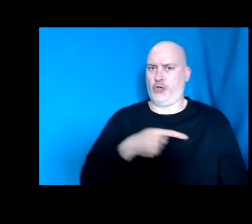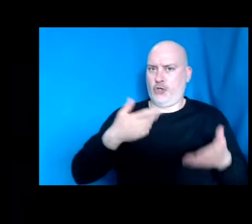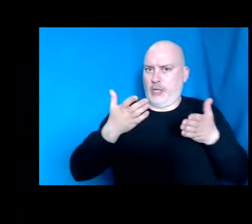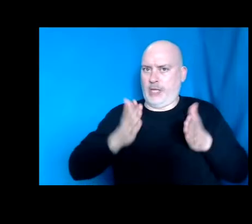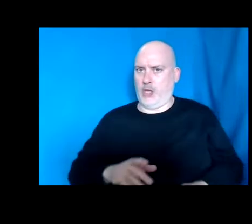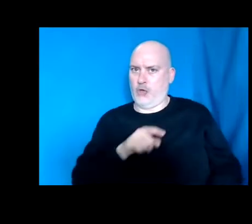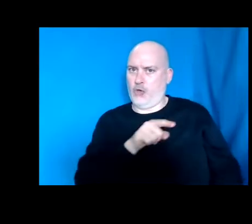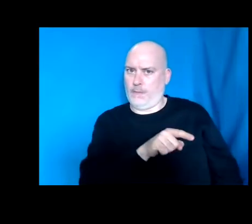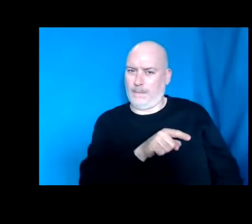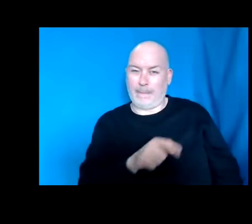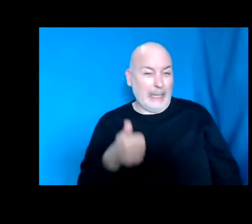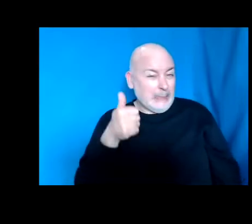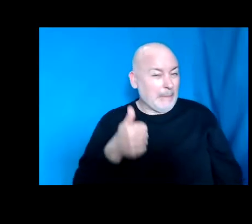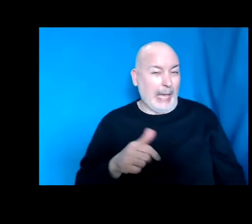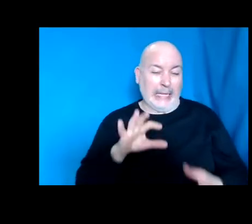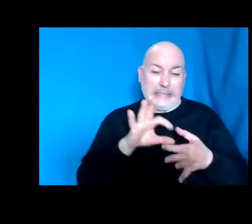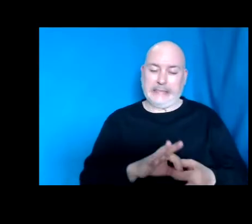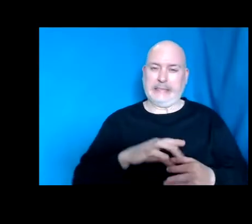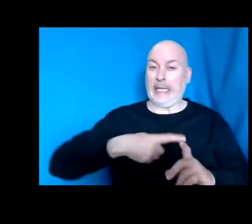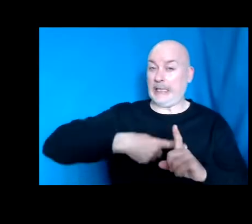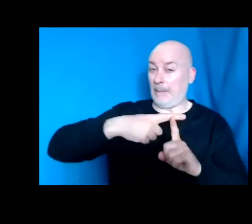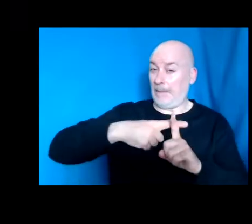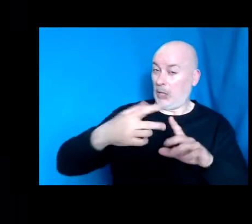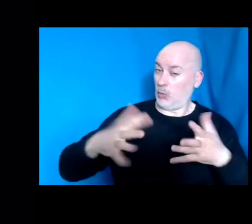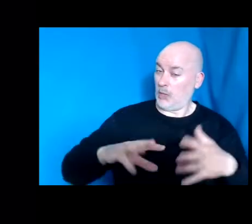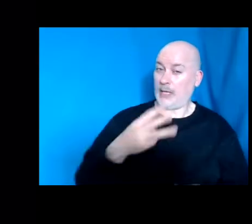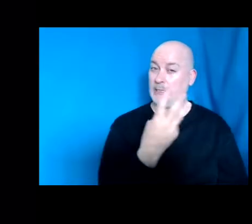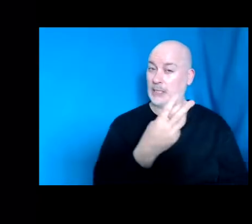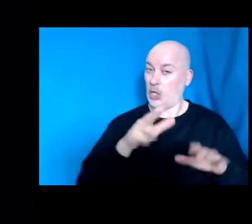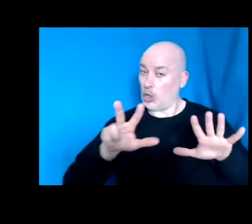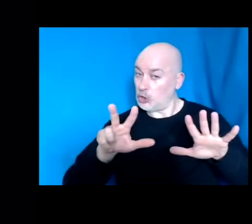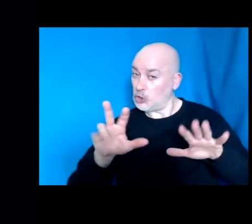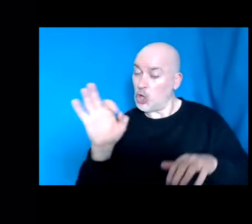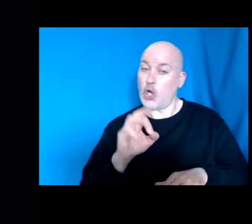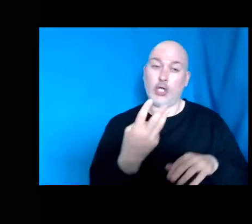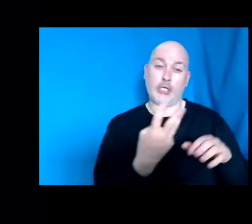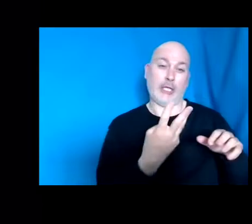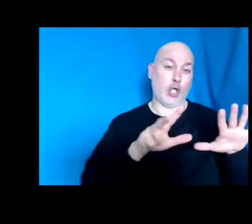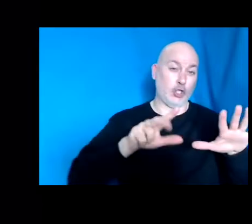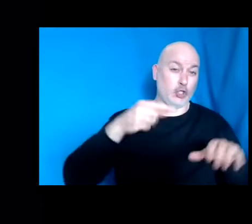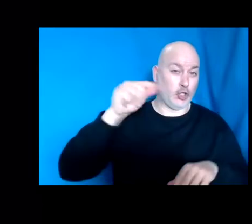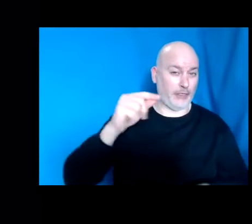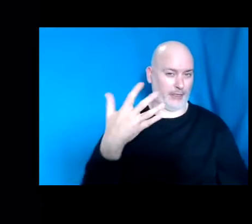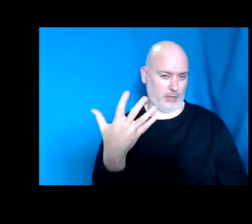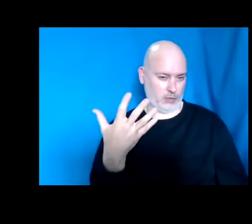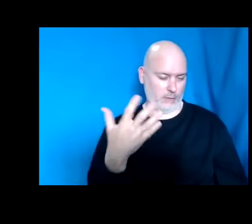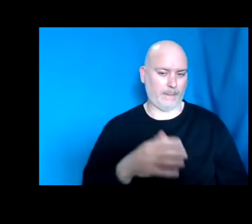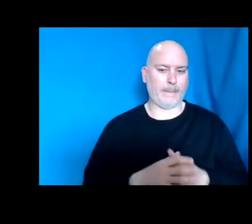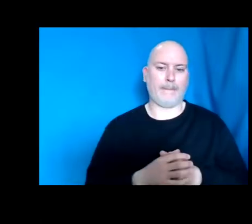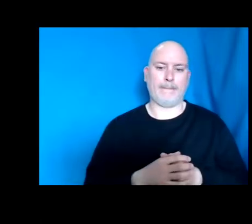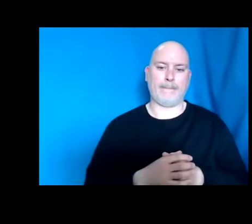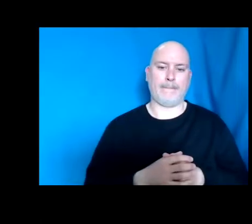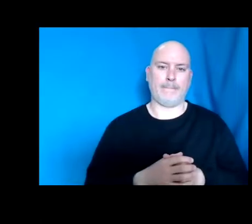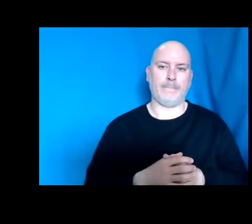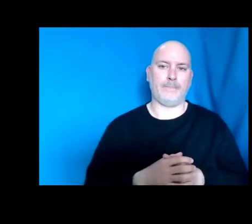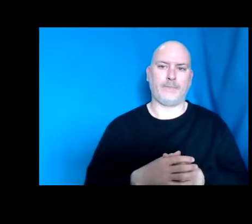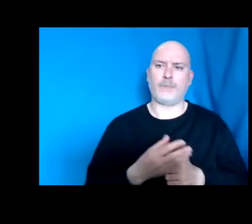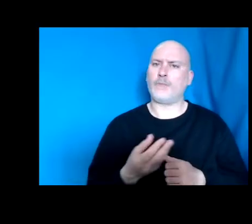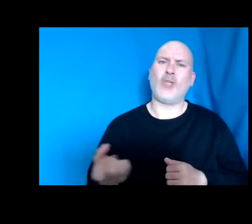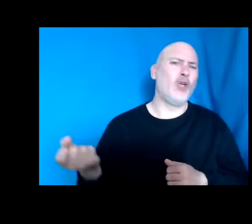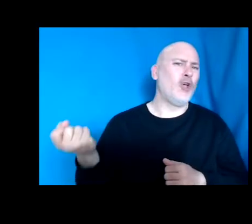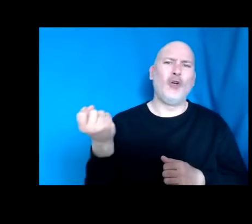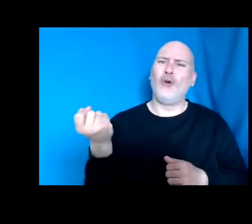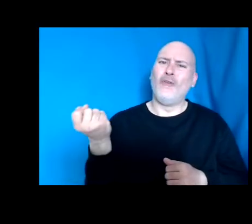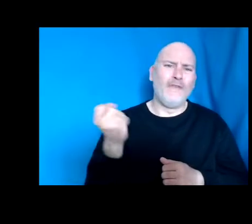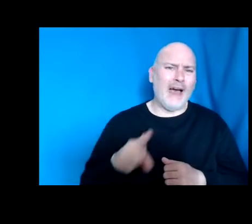suceder sobre todo a partir de una temperatura entre 38 y 38,5. No tenemos que insistir en bajar de